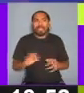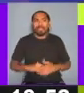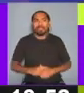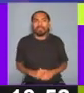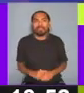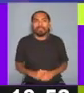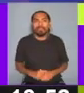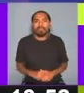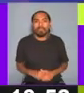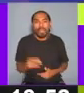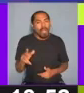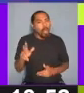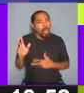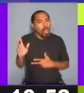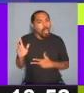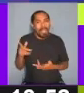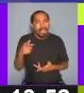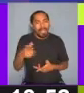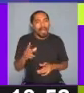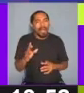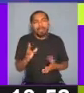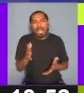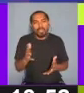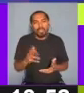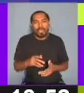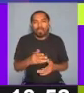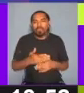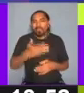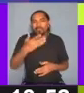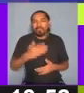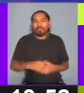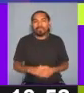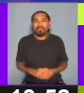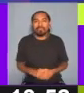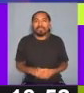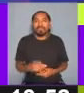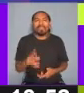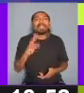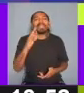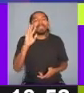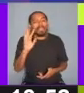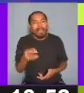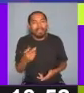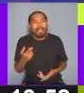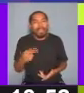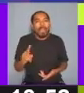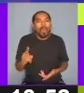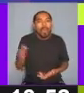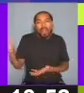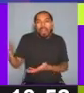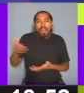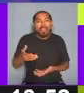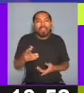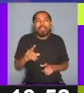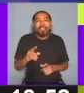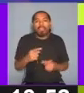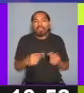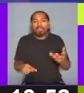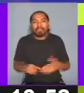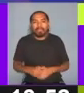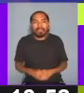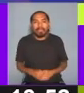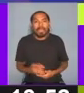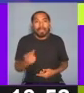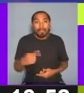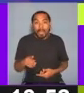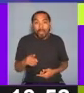remitente, etcétera, para saber qué mercadería traen, a dónde van, pero específicamente se les exige a los que están dentro de